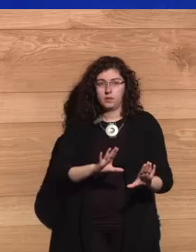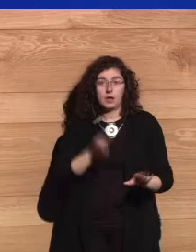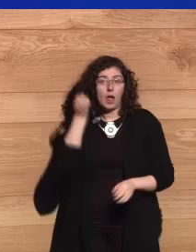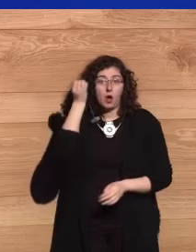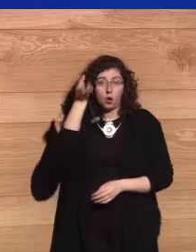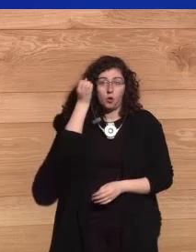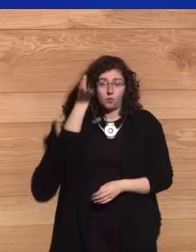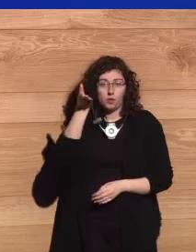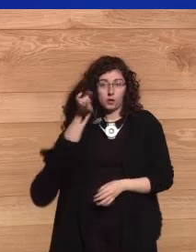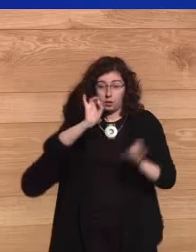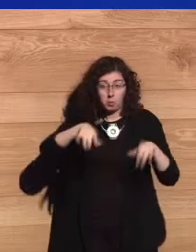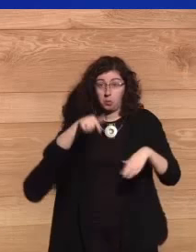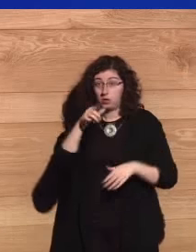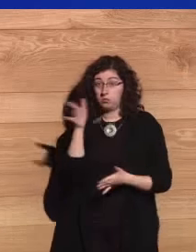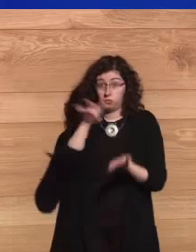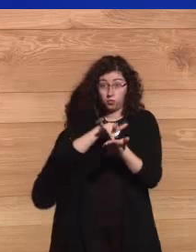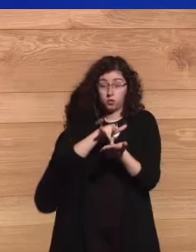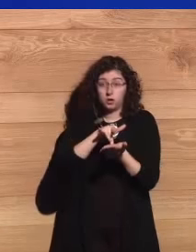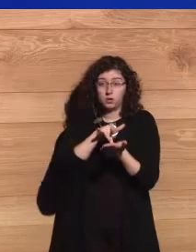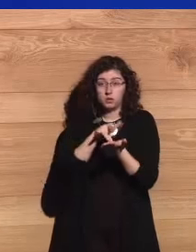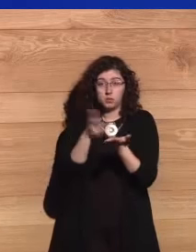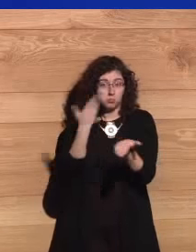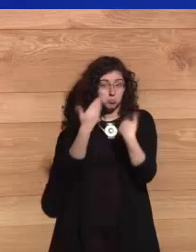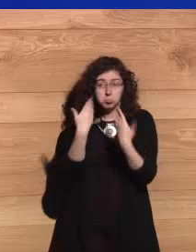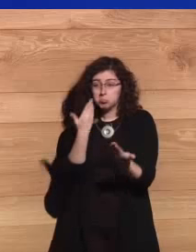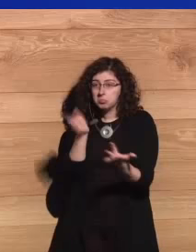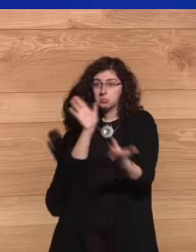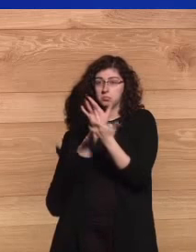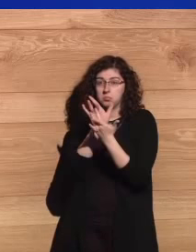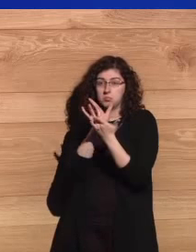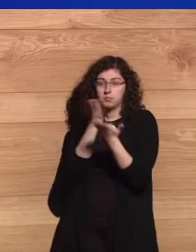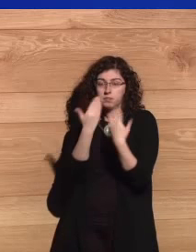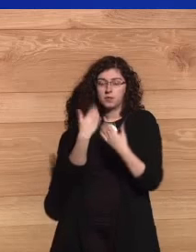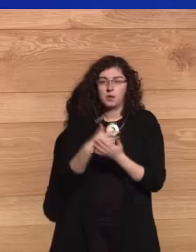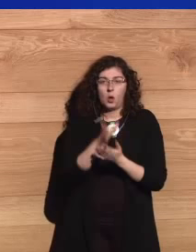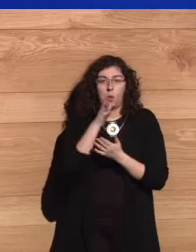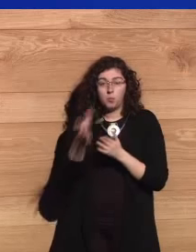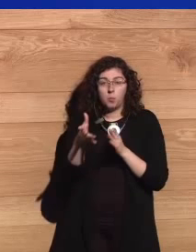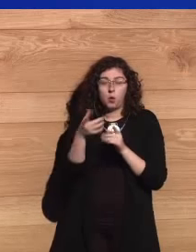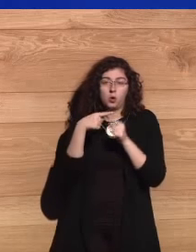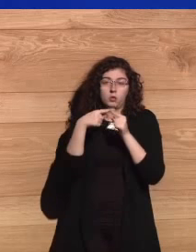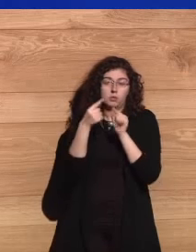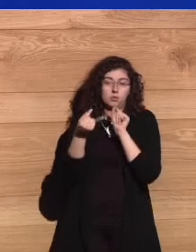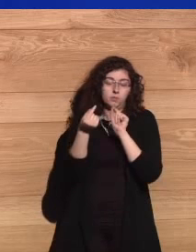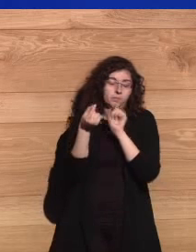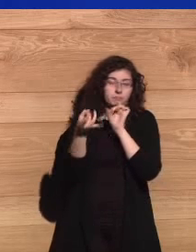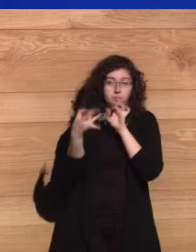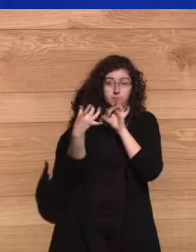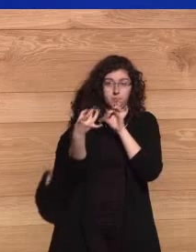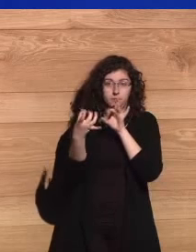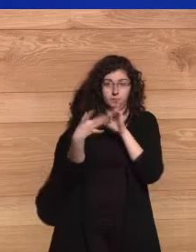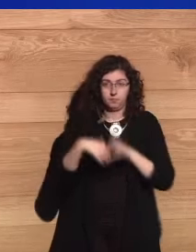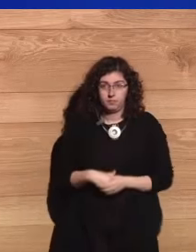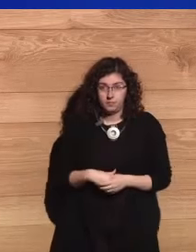la conferencia, como aquí, frente a frente con la gente, mediante una teleconferencia. Y en ese momento ya no